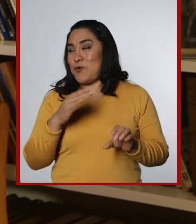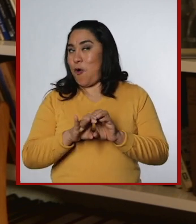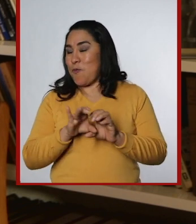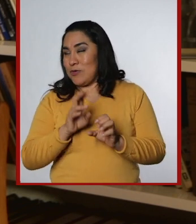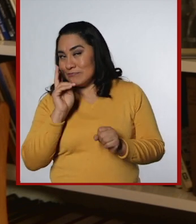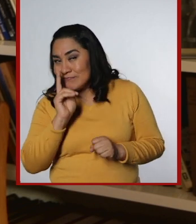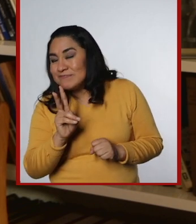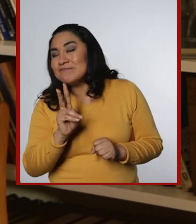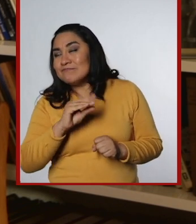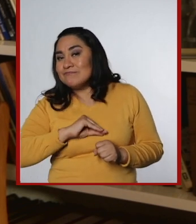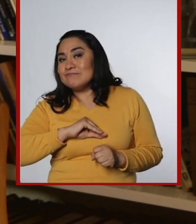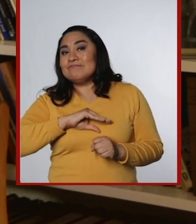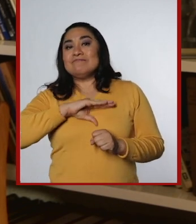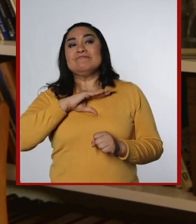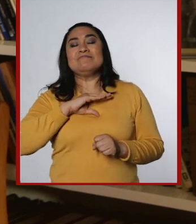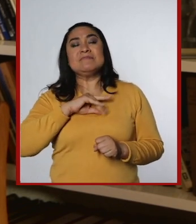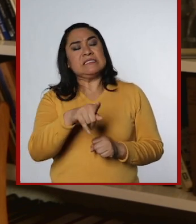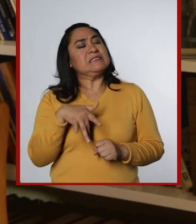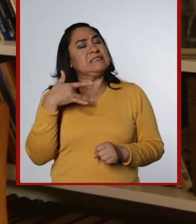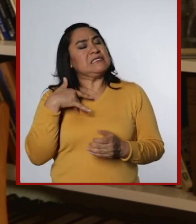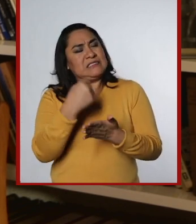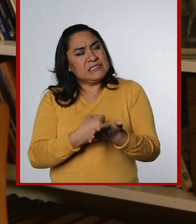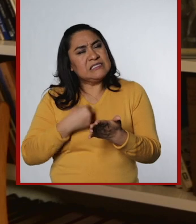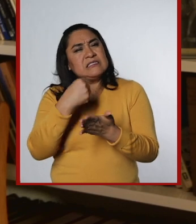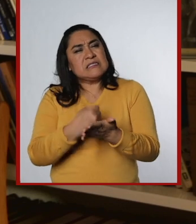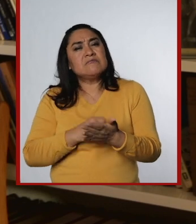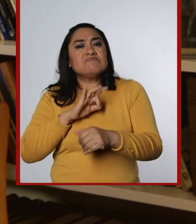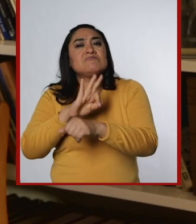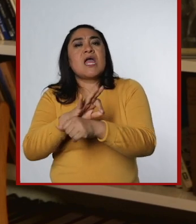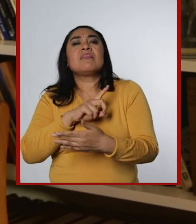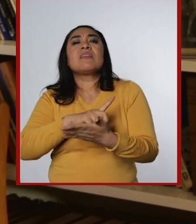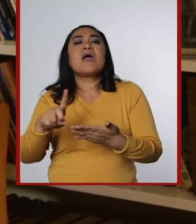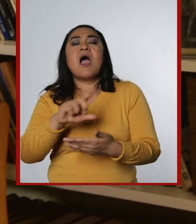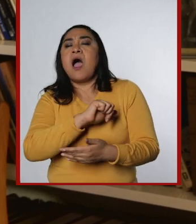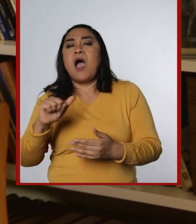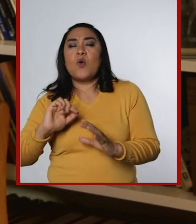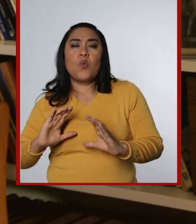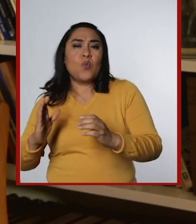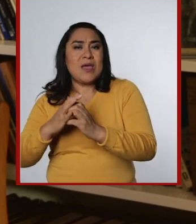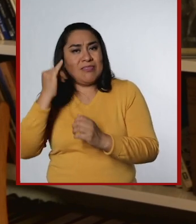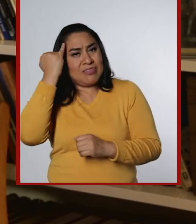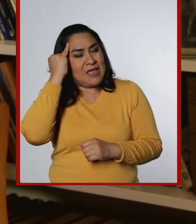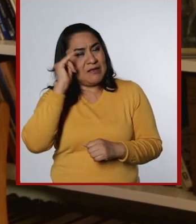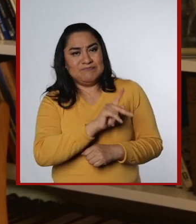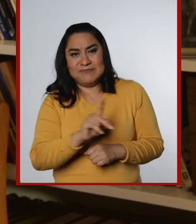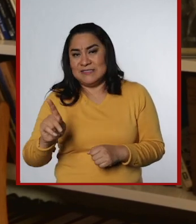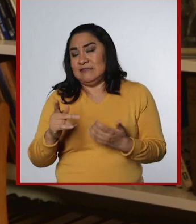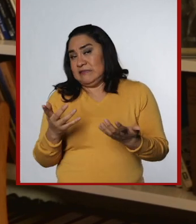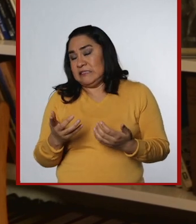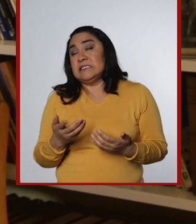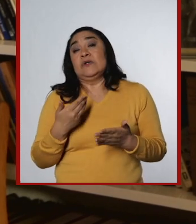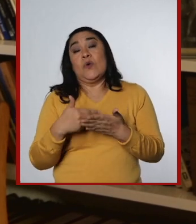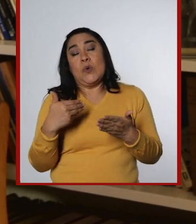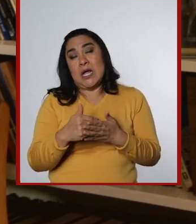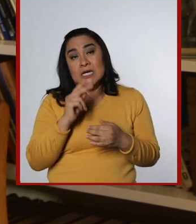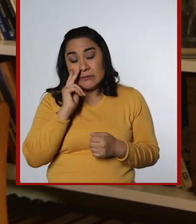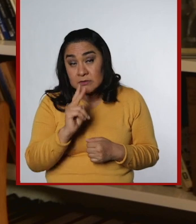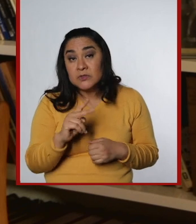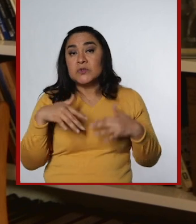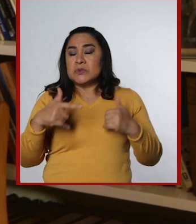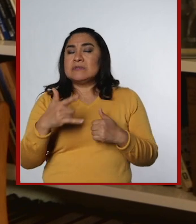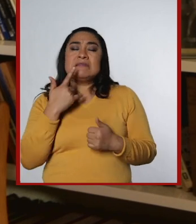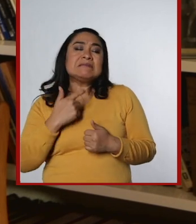que hay mujeres como tú peleando por los derechos de las comunidades indígenas y saber que llevan tan buen camino,